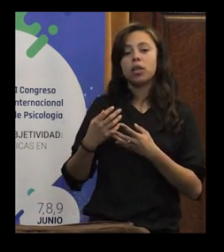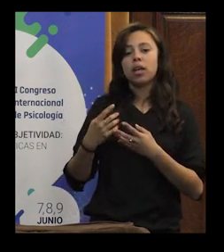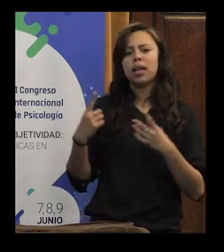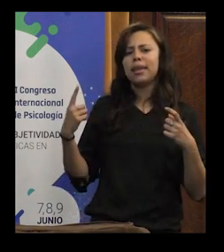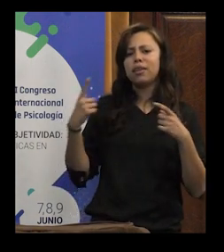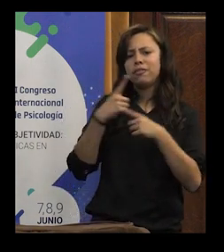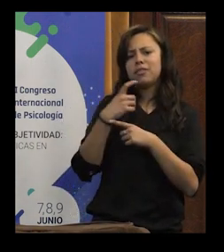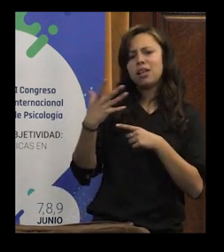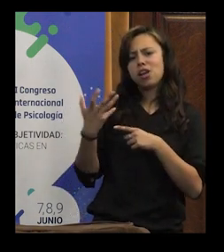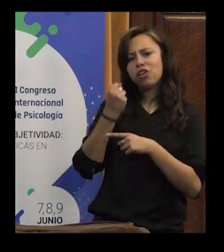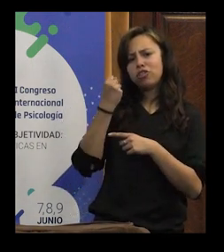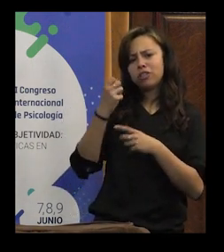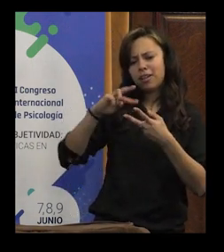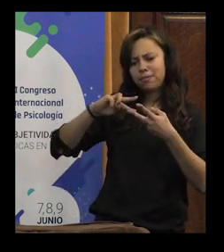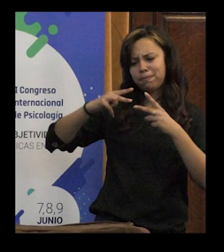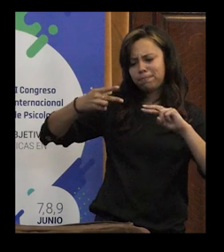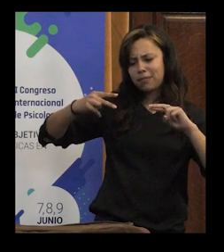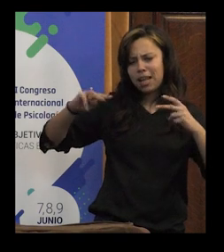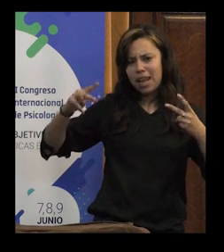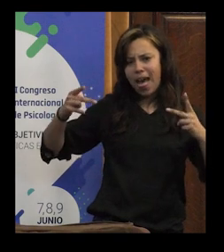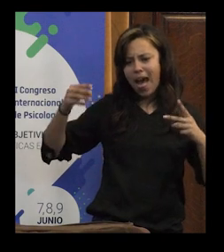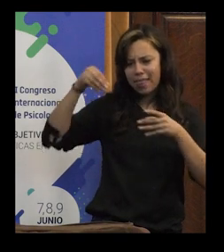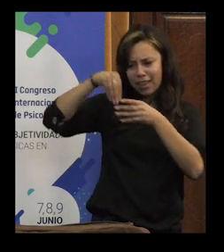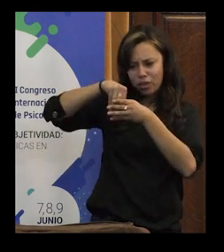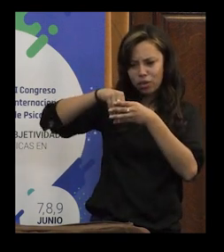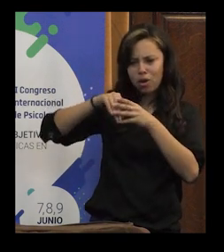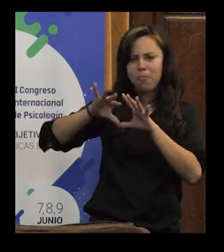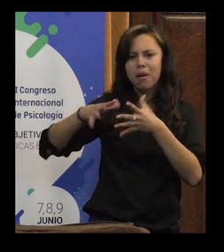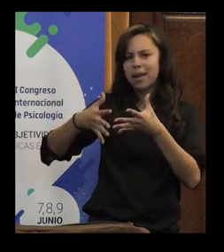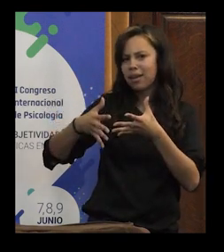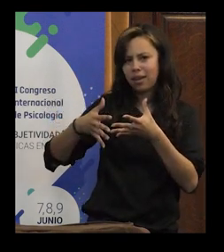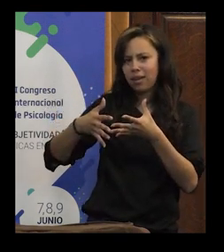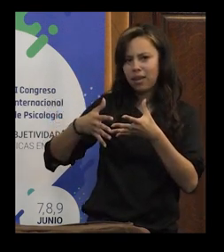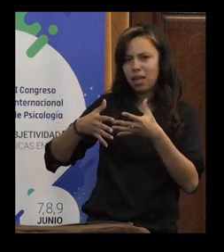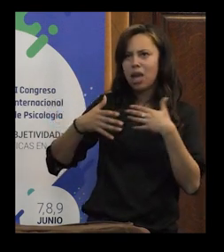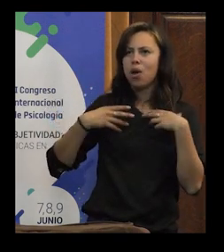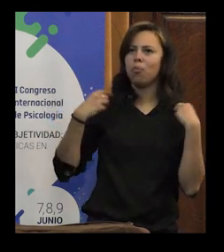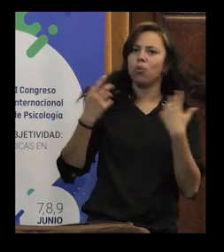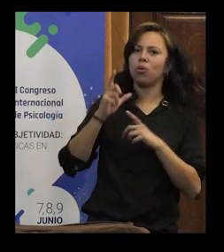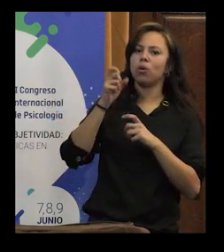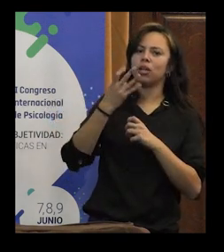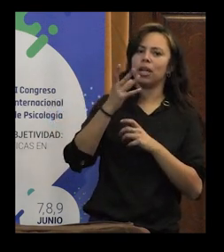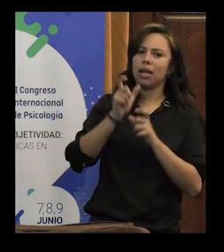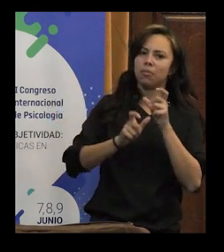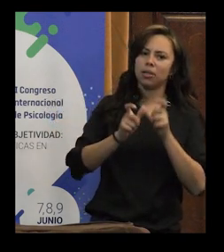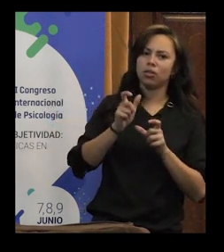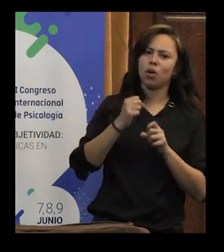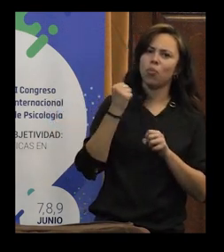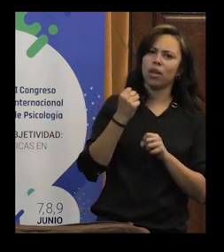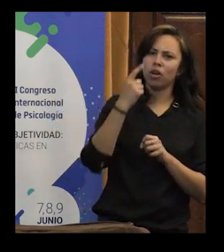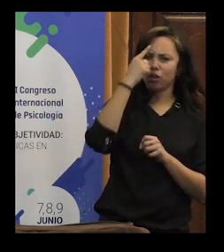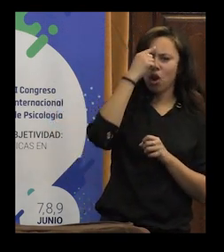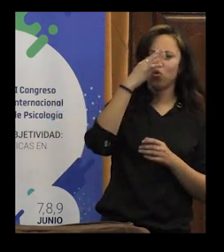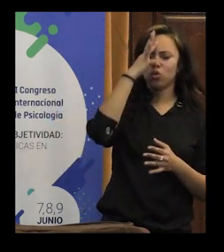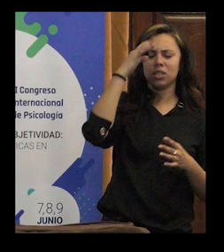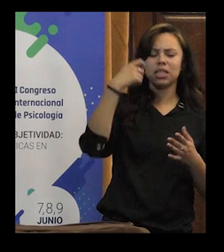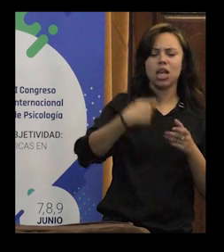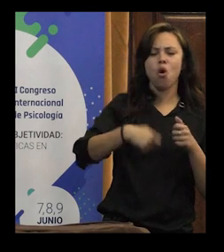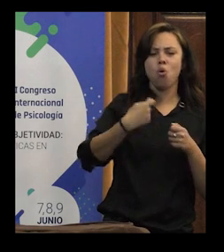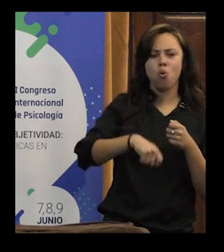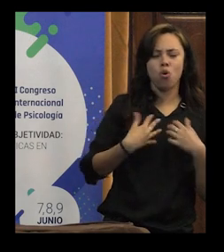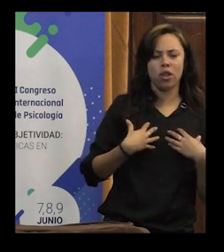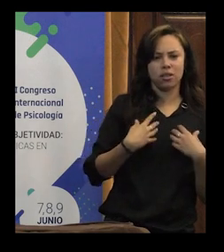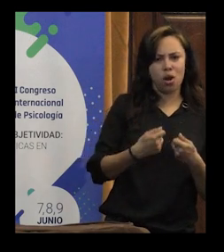identificar genes para fines de seguros de vida, de seguro-salud. Por ejemplo,